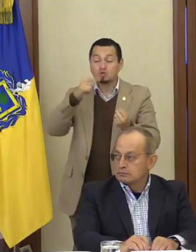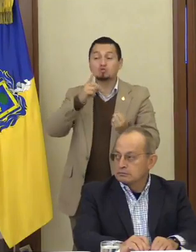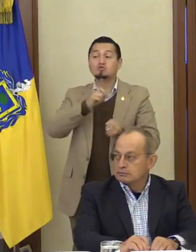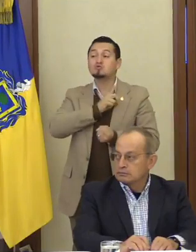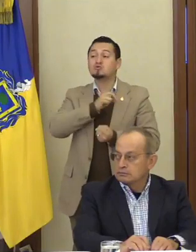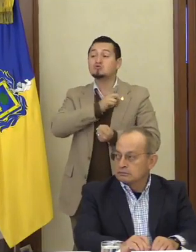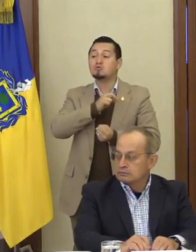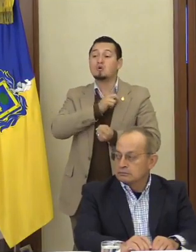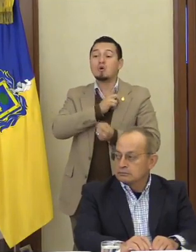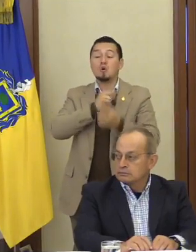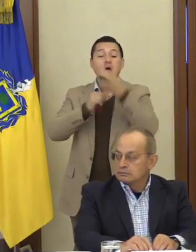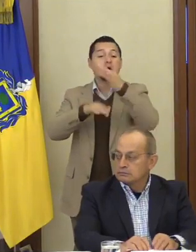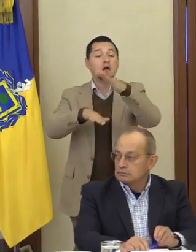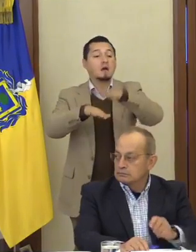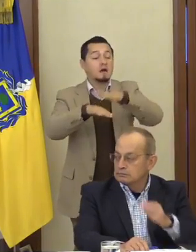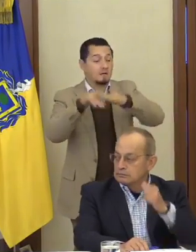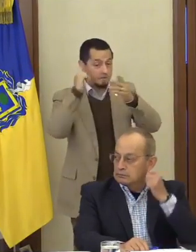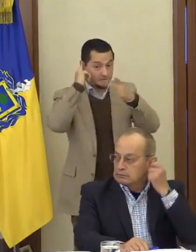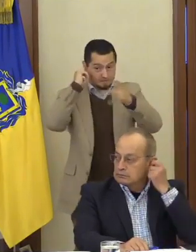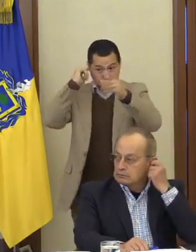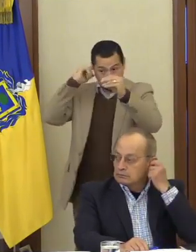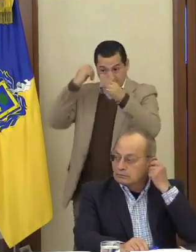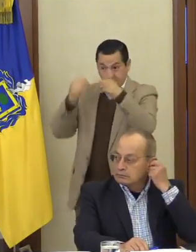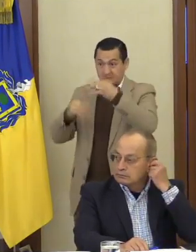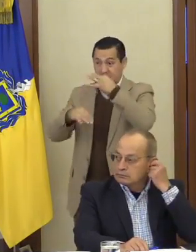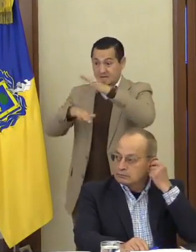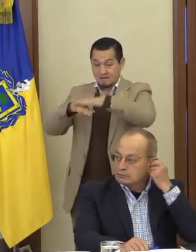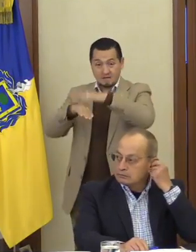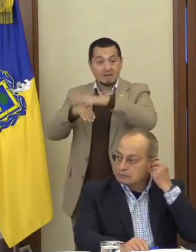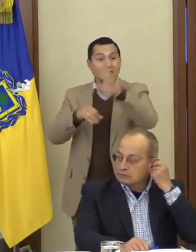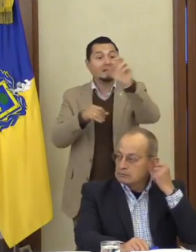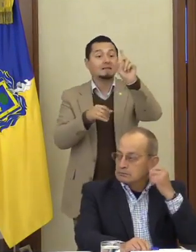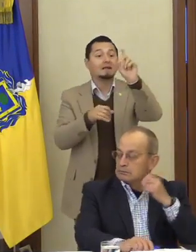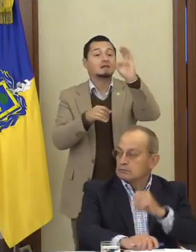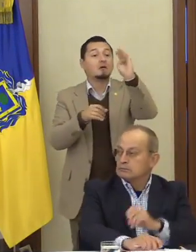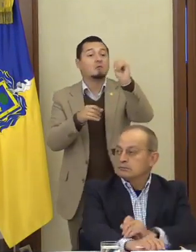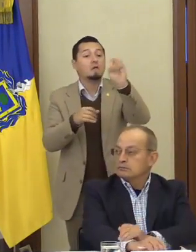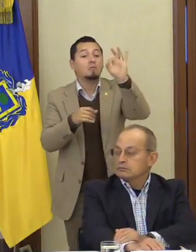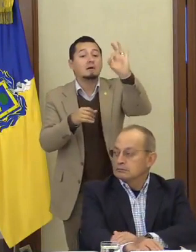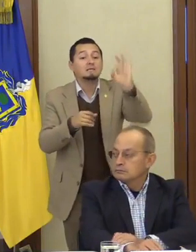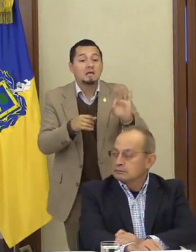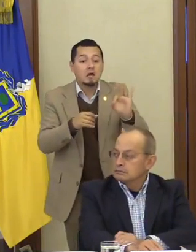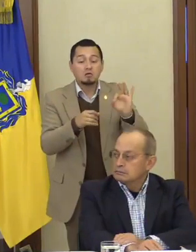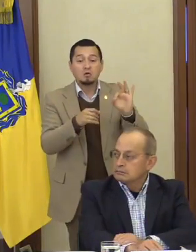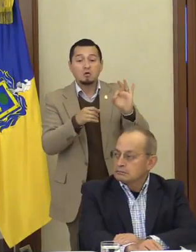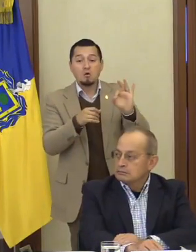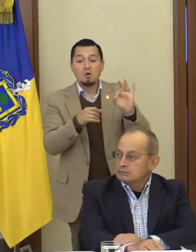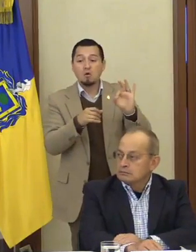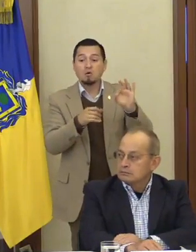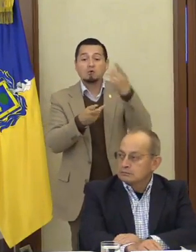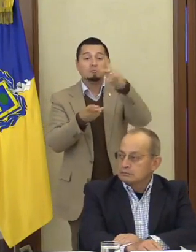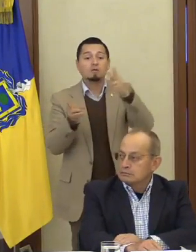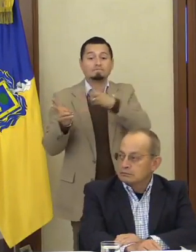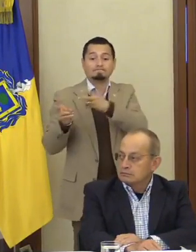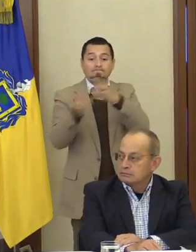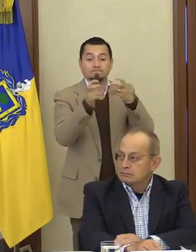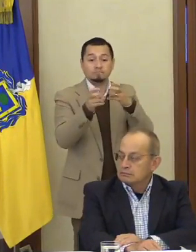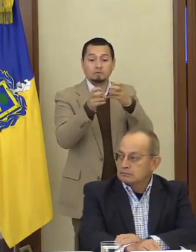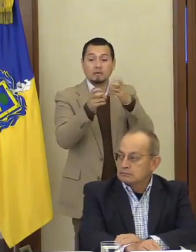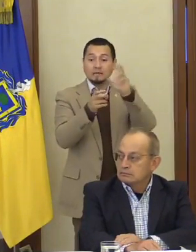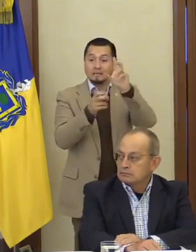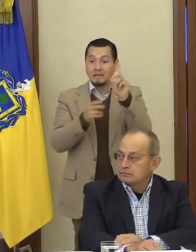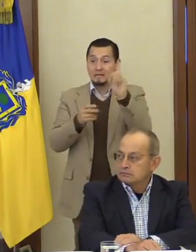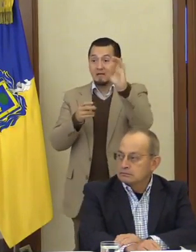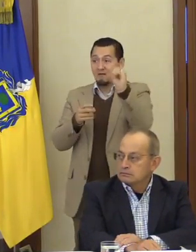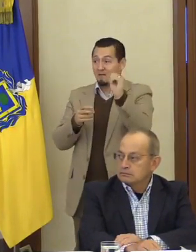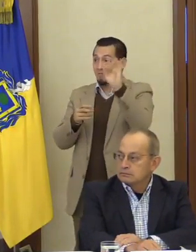solamente se le informó al Sistema Nacional de Seguridad el 39% de los robos de